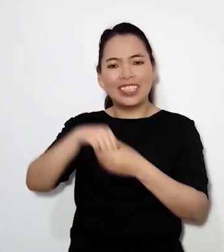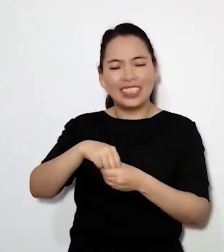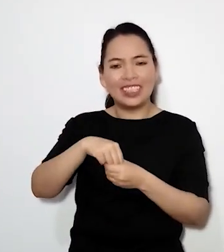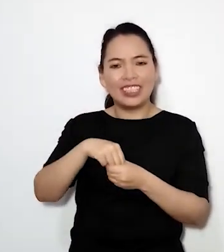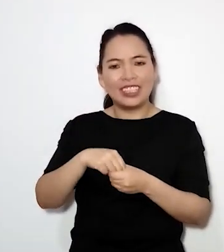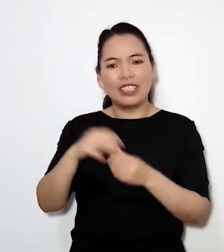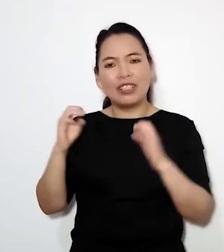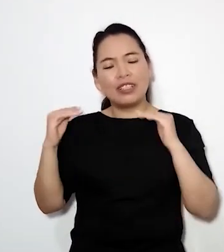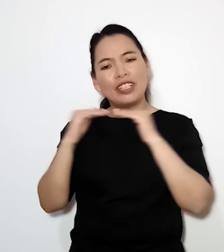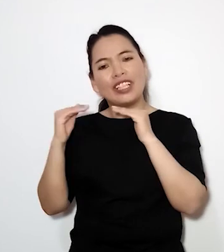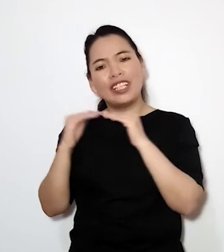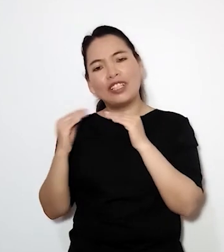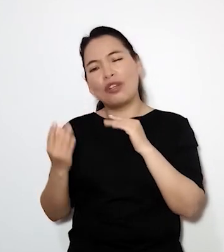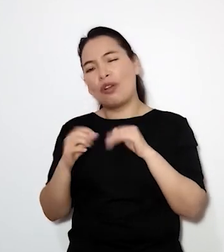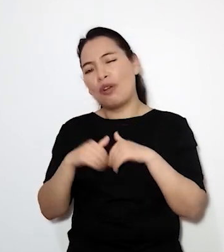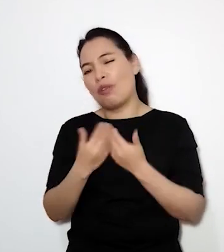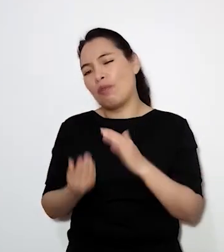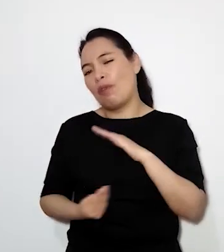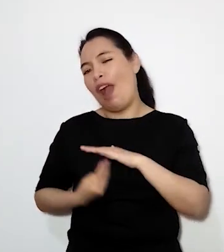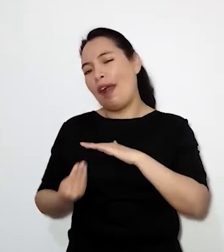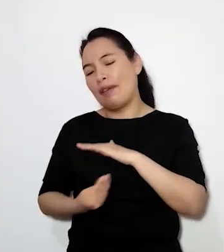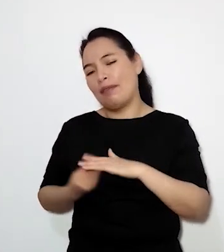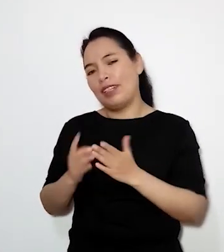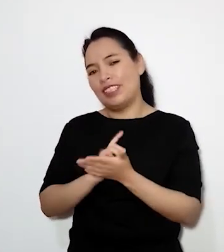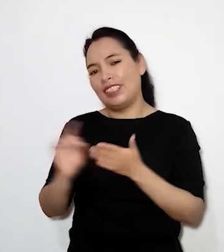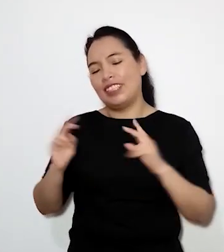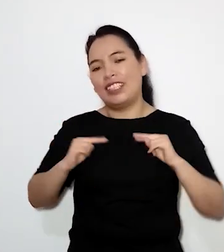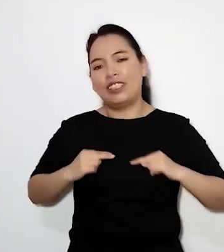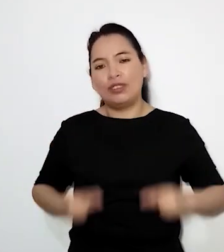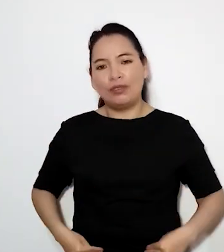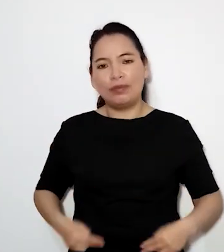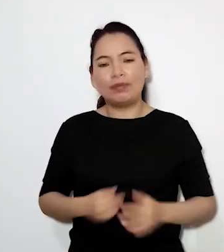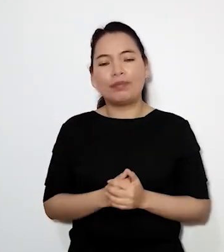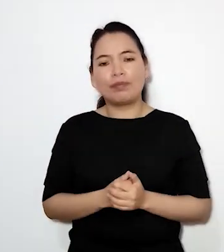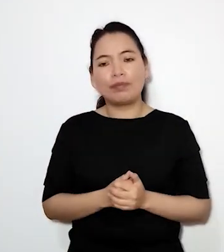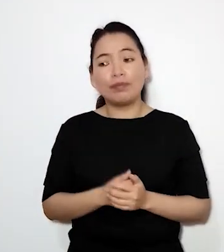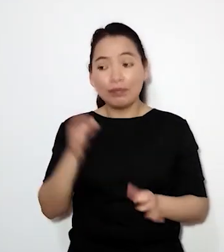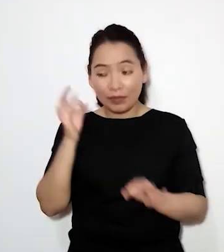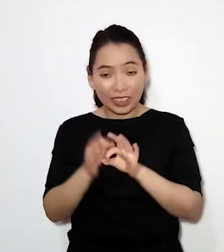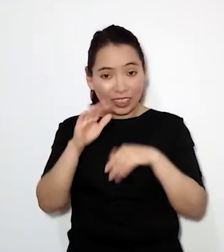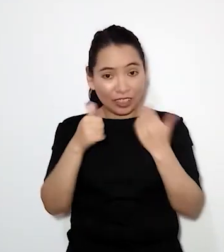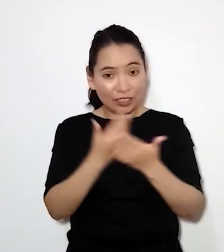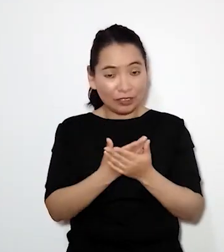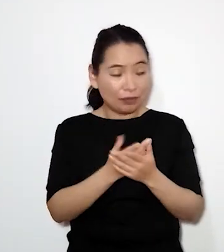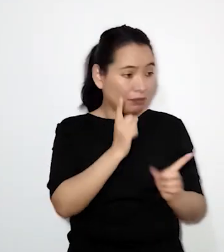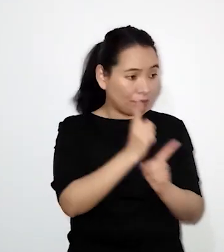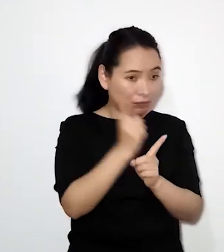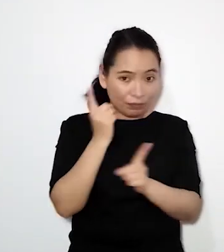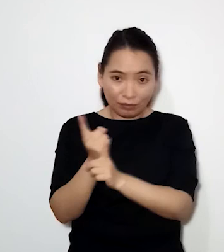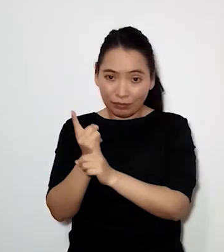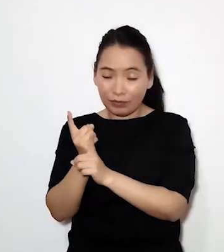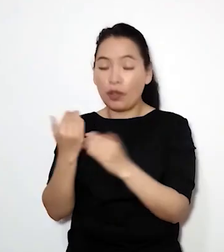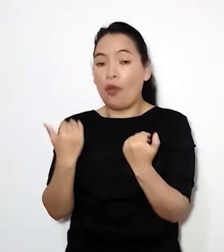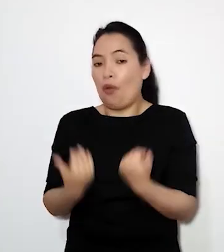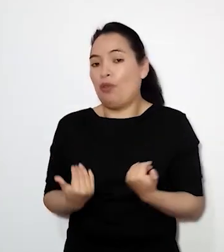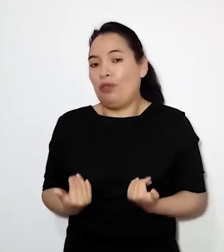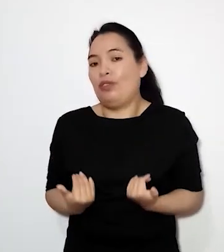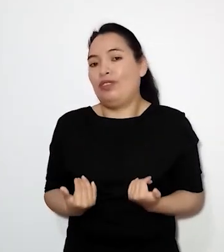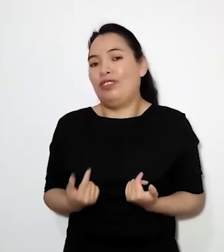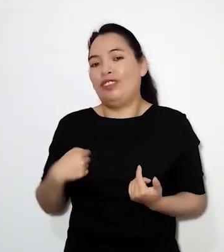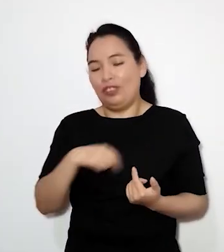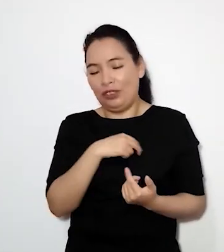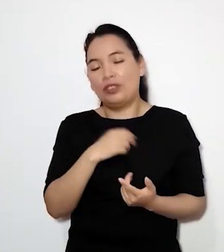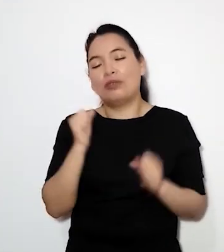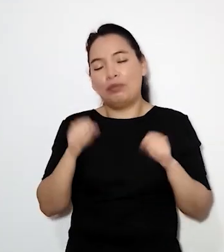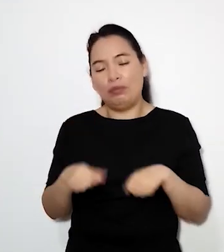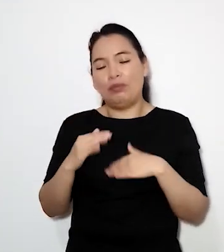base del derecho humano. Entonces, si todos estamos de acuerdo, este es el momento en que podemos construir esa sociedad de